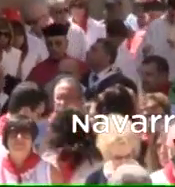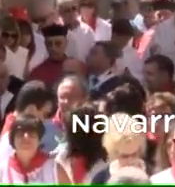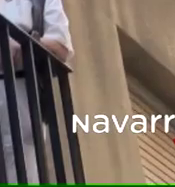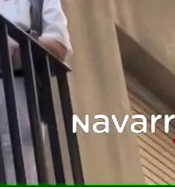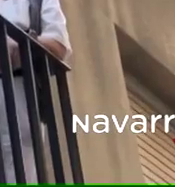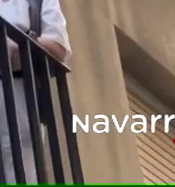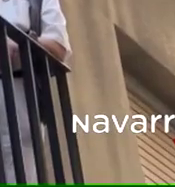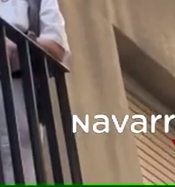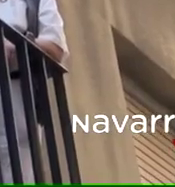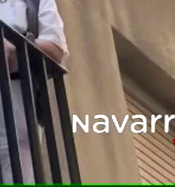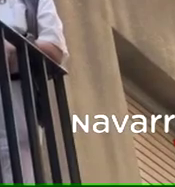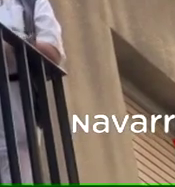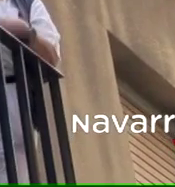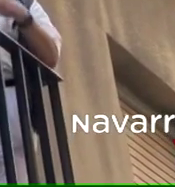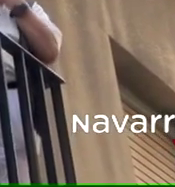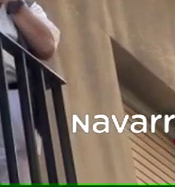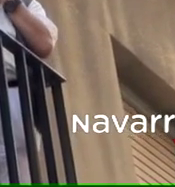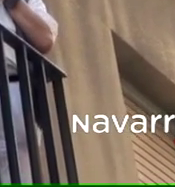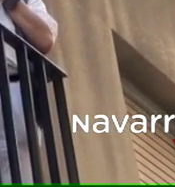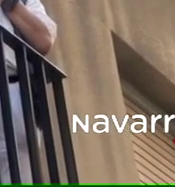día más grande.